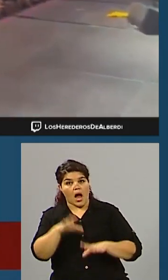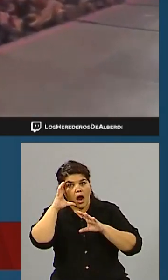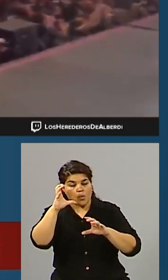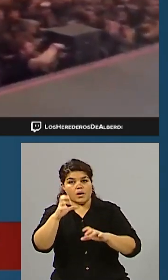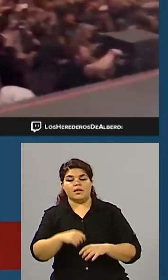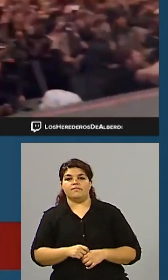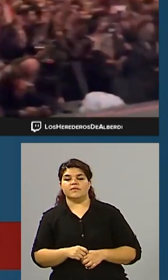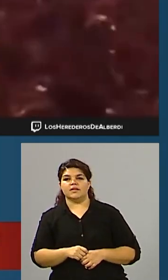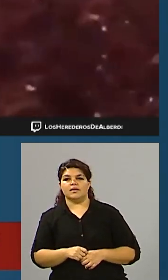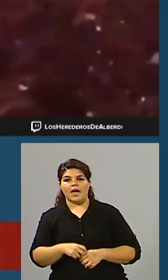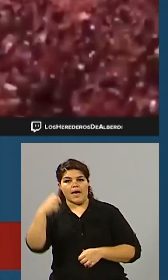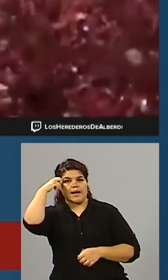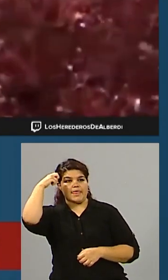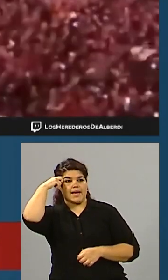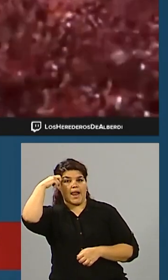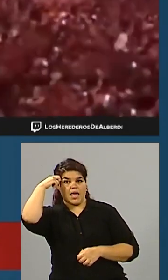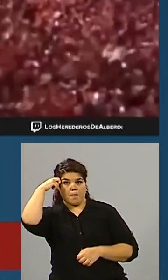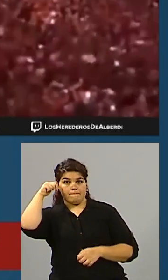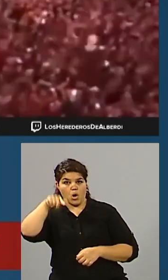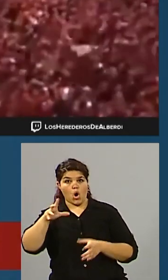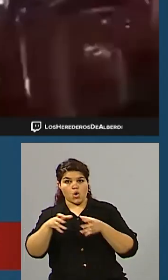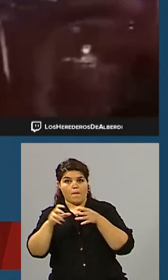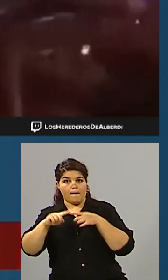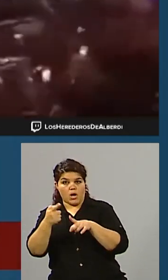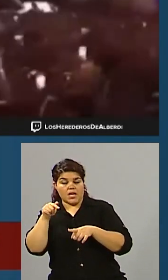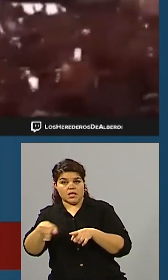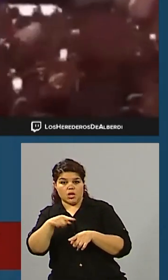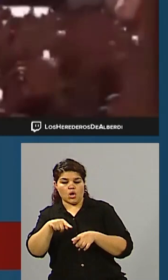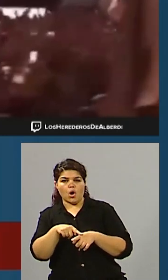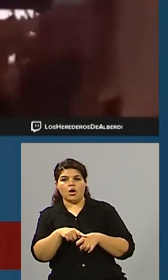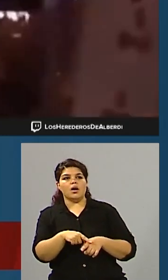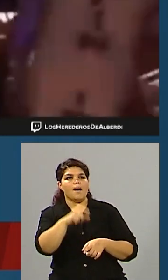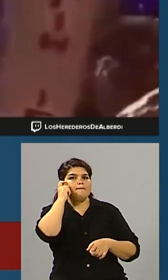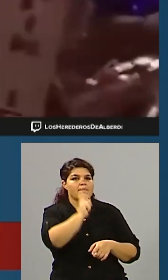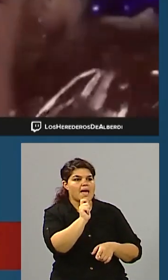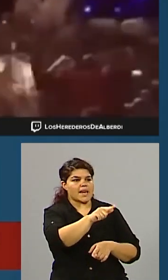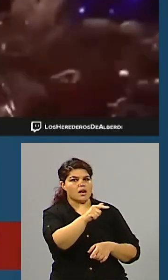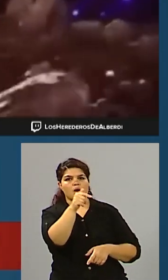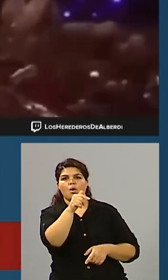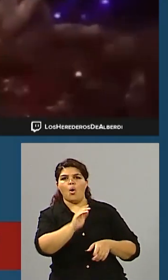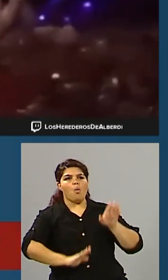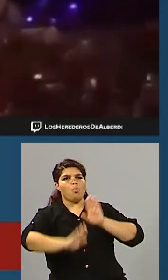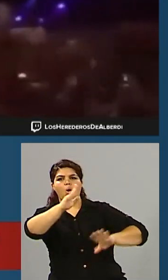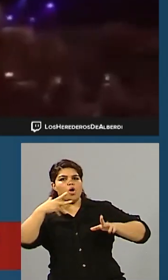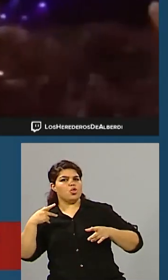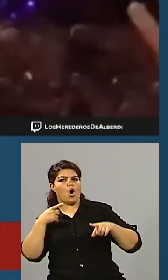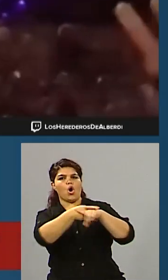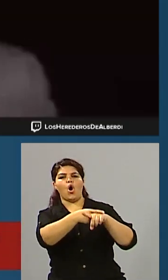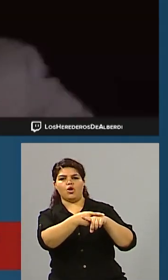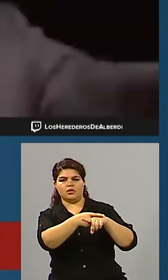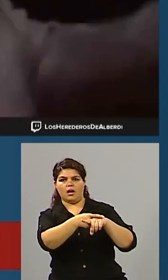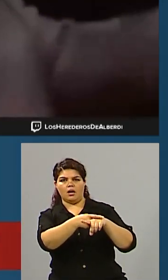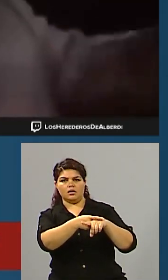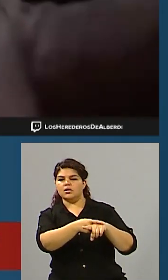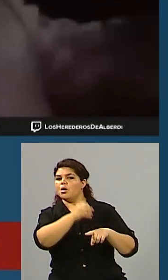Menem leyes que eran fundamentales para el inicio de la reforma del Estado, aun cuando pudiera estar en contra